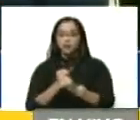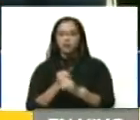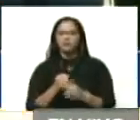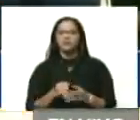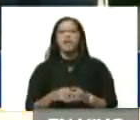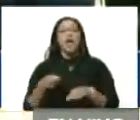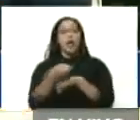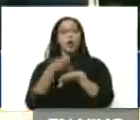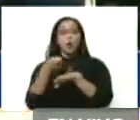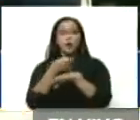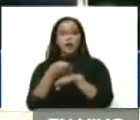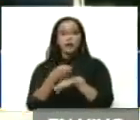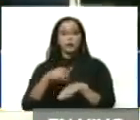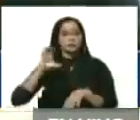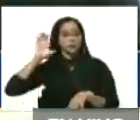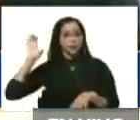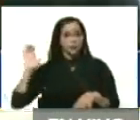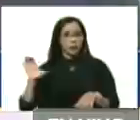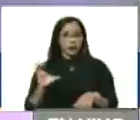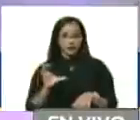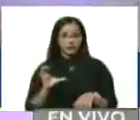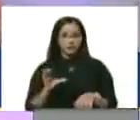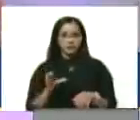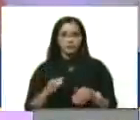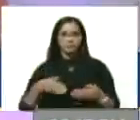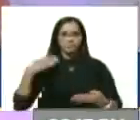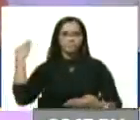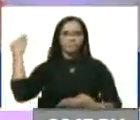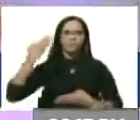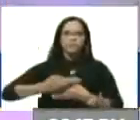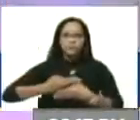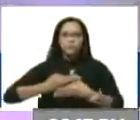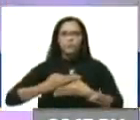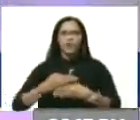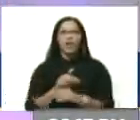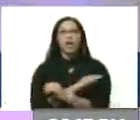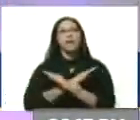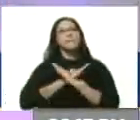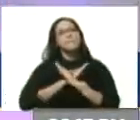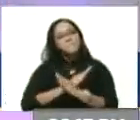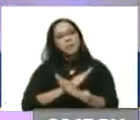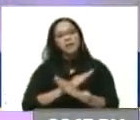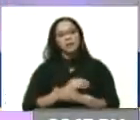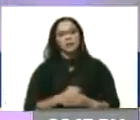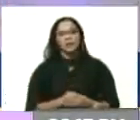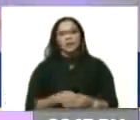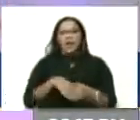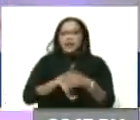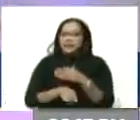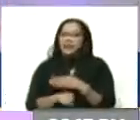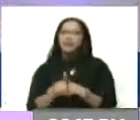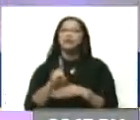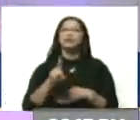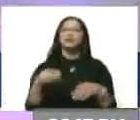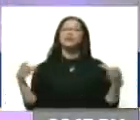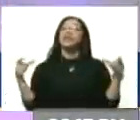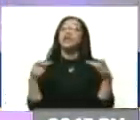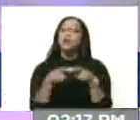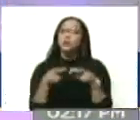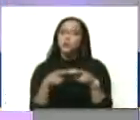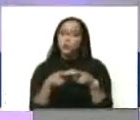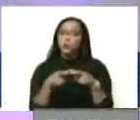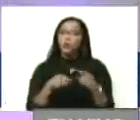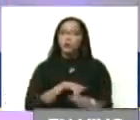de los Países Bajos ha obstaculizado e impedido el traslado de la delegación